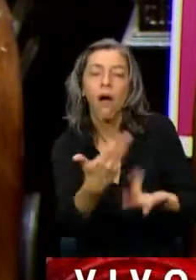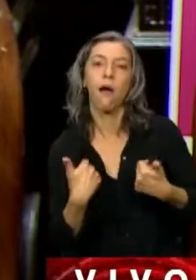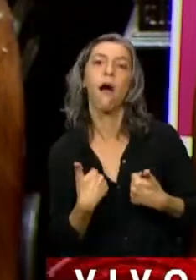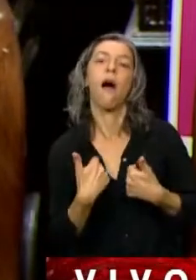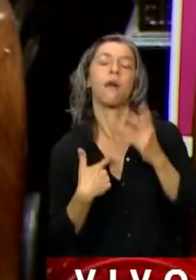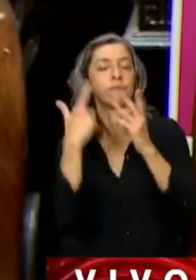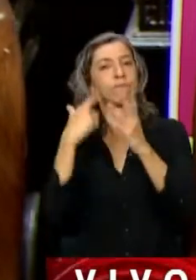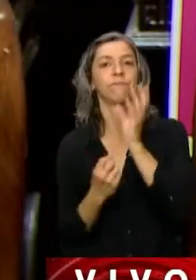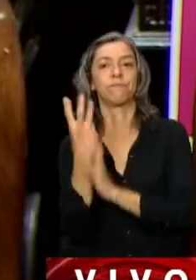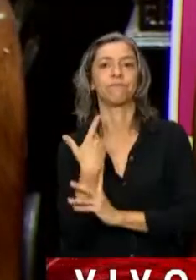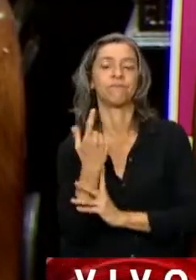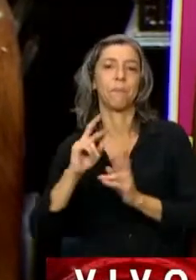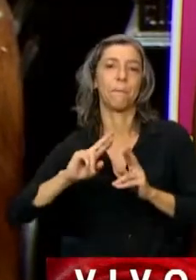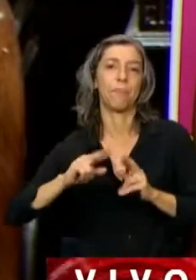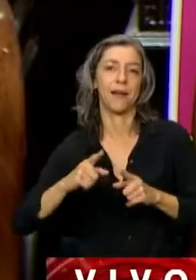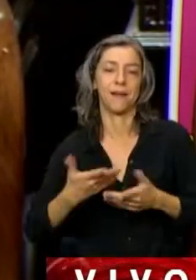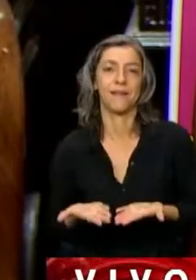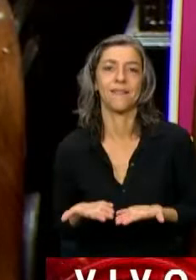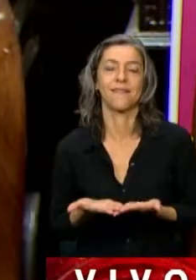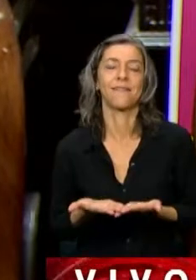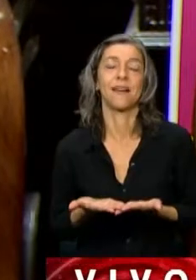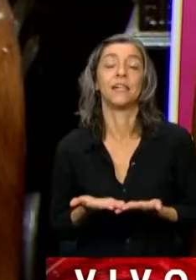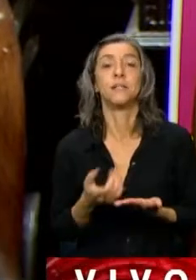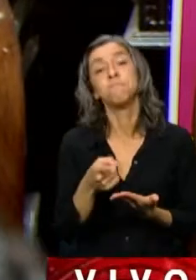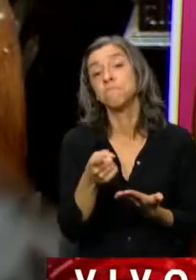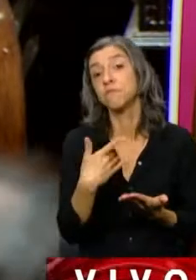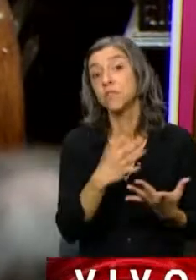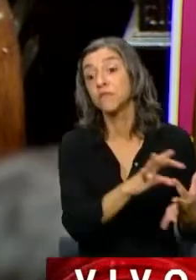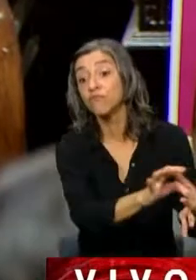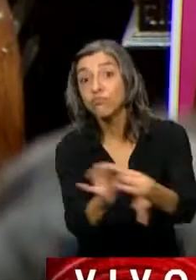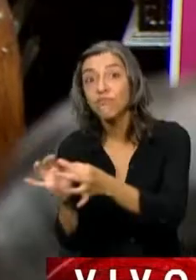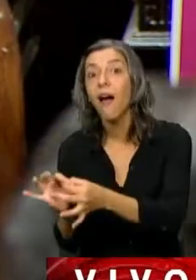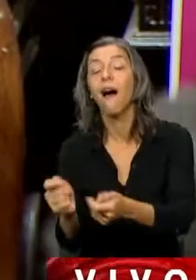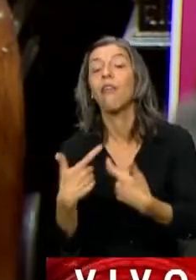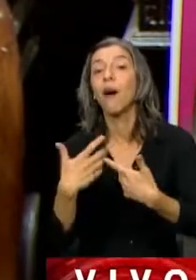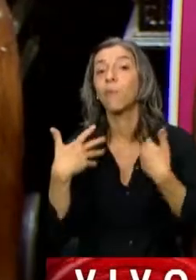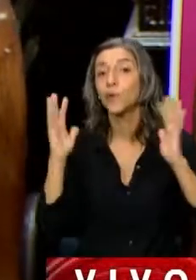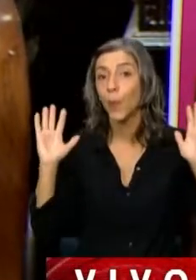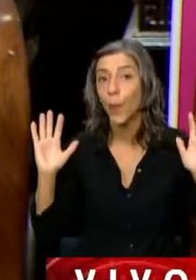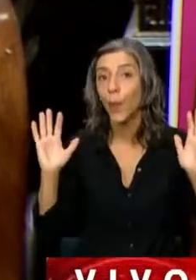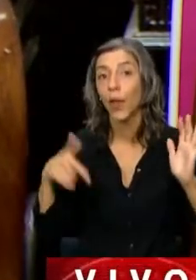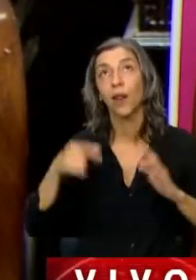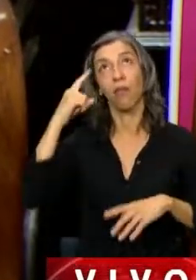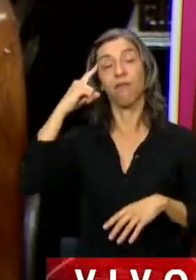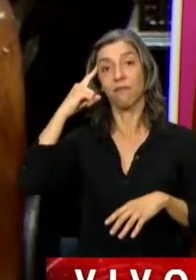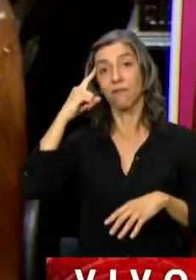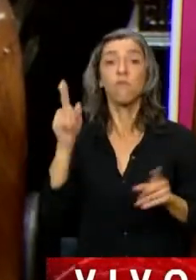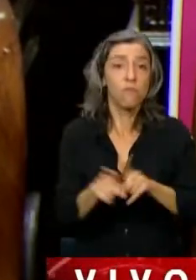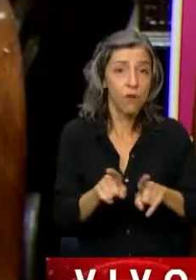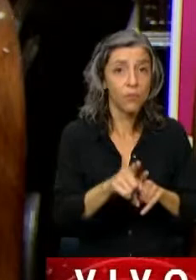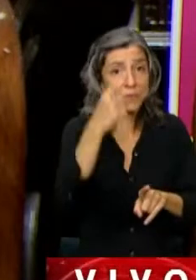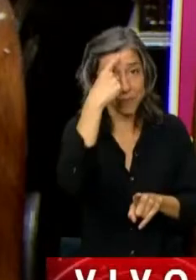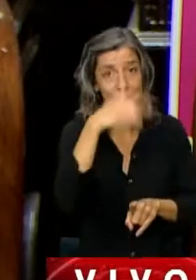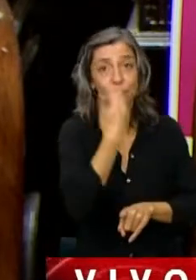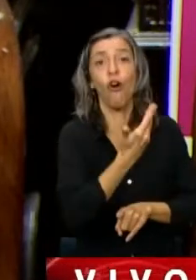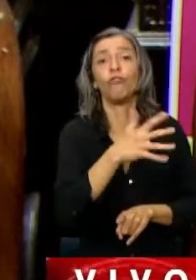A lo mejor tenga que ver, a lo mejor sea una pista para imaginar en otras áreas cómo hacer políticas públicas